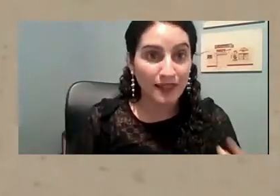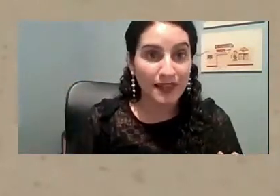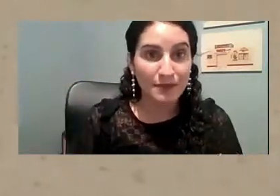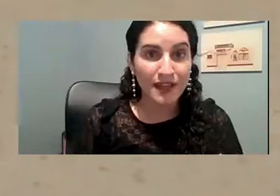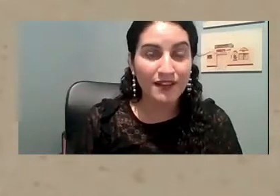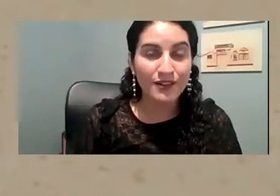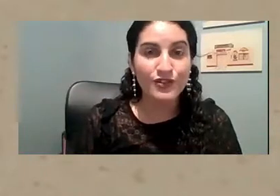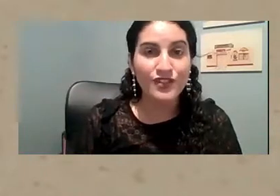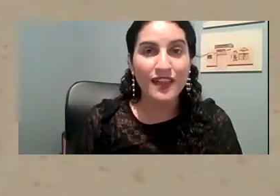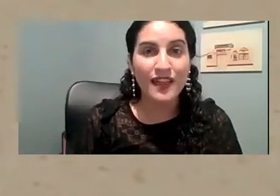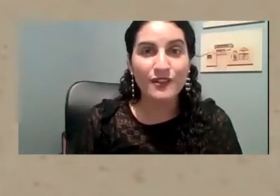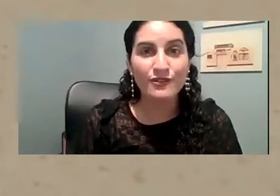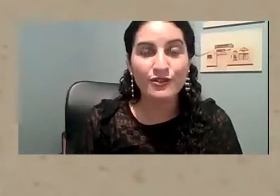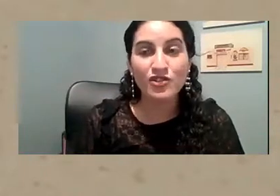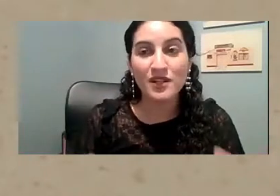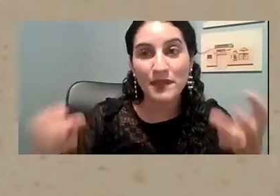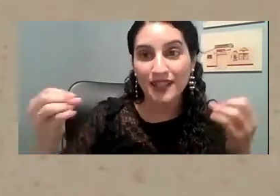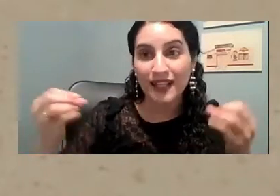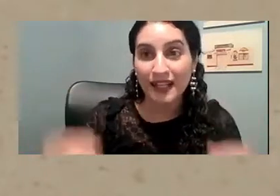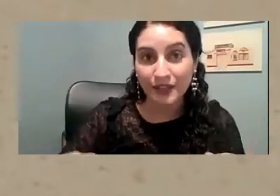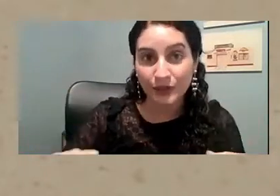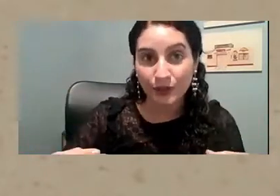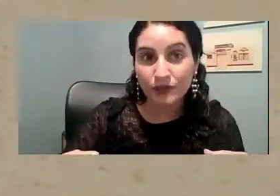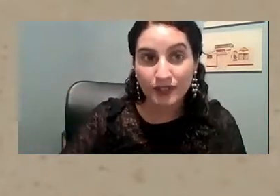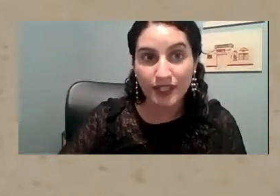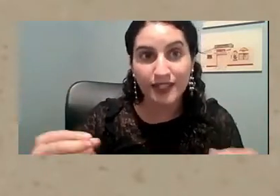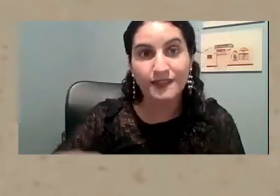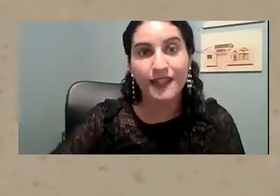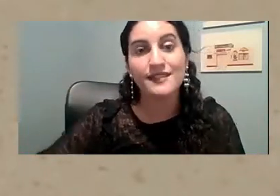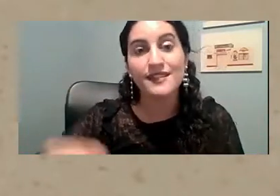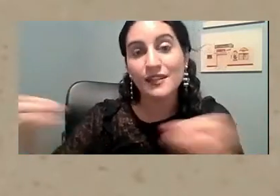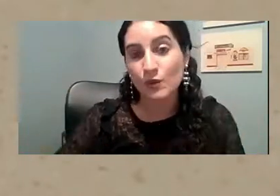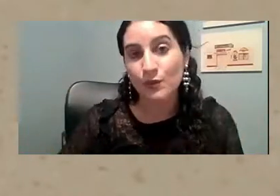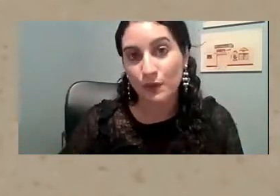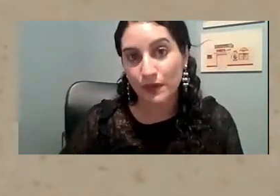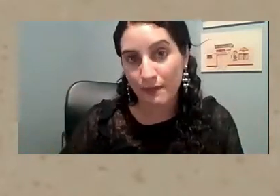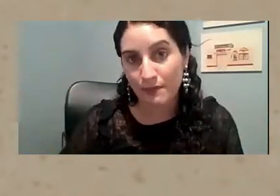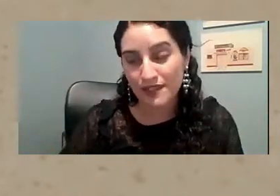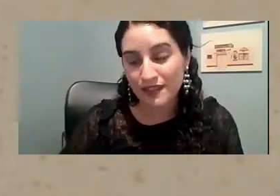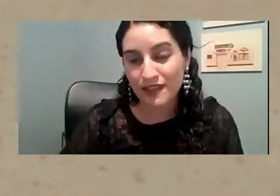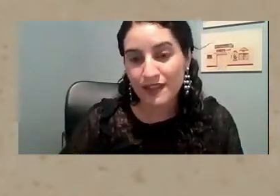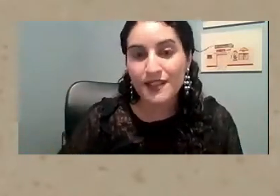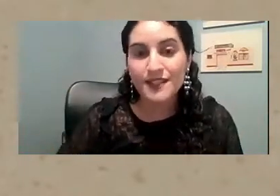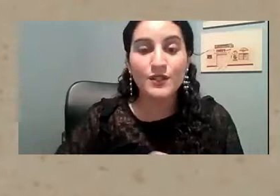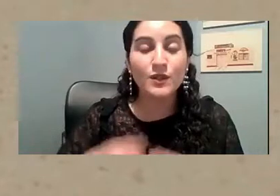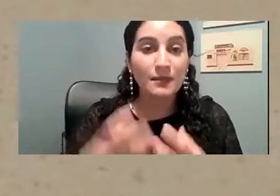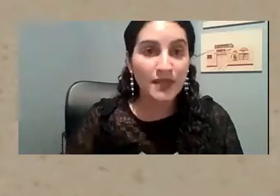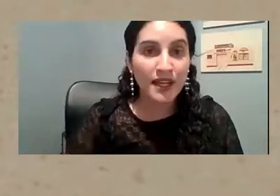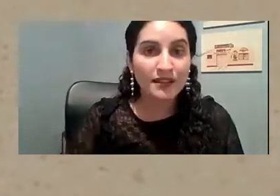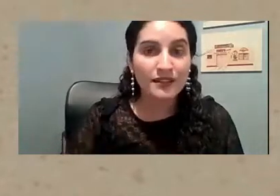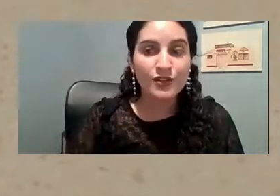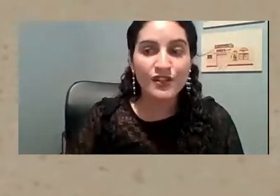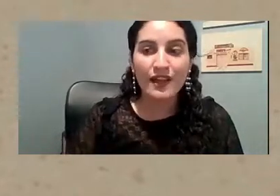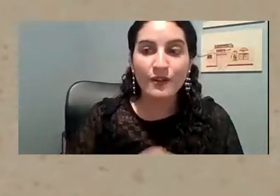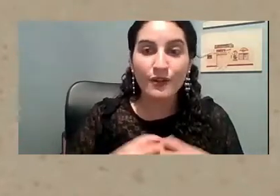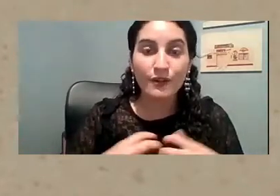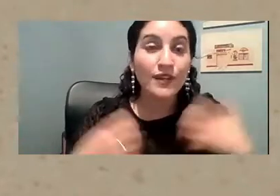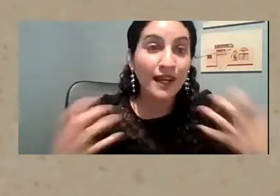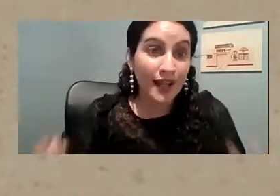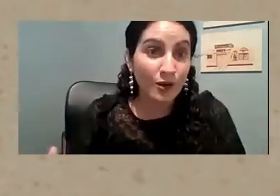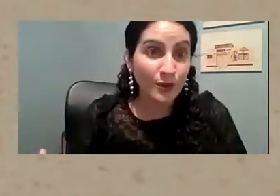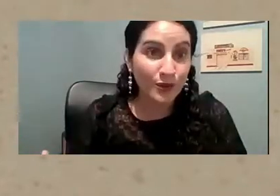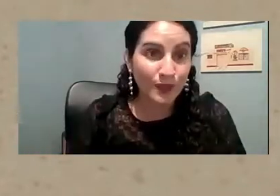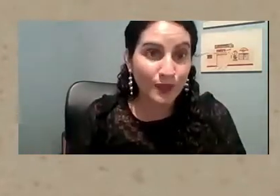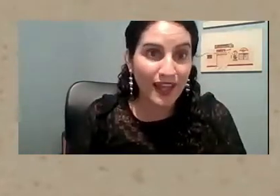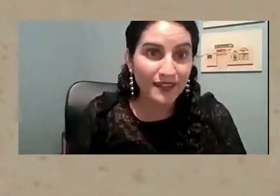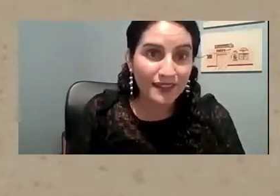la pandemia nos ha dado no solamente el reto de digitalizar esos programas, sino también nos ha dado una